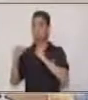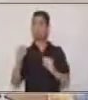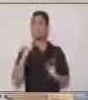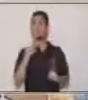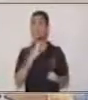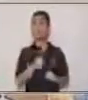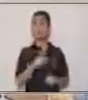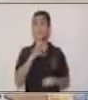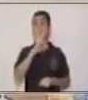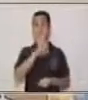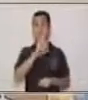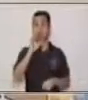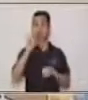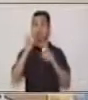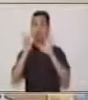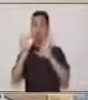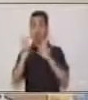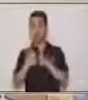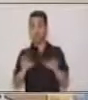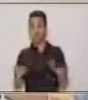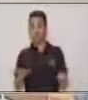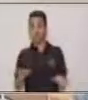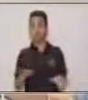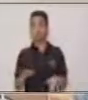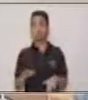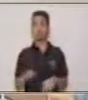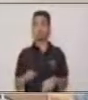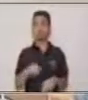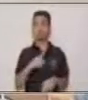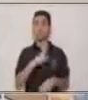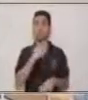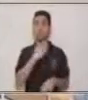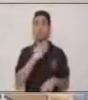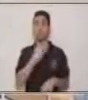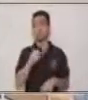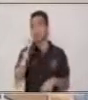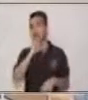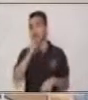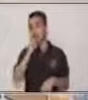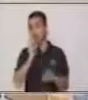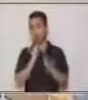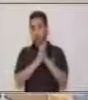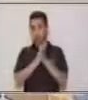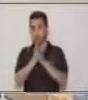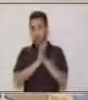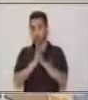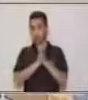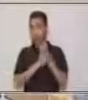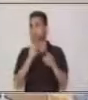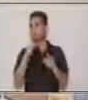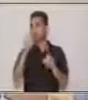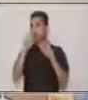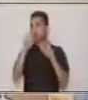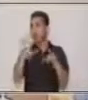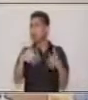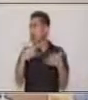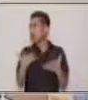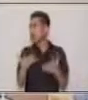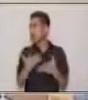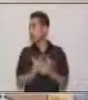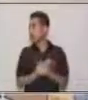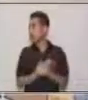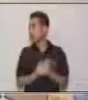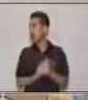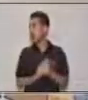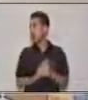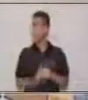a 58 de esas 100 personas les gusta el helado de chocolate. Y la pregunta es, ¿a